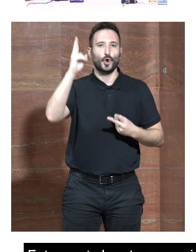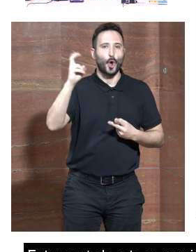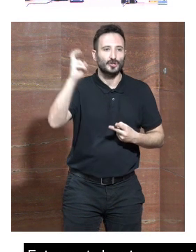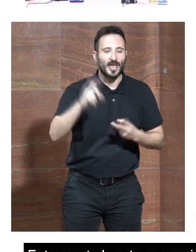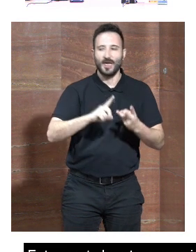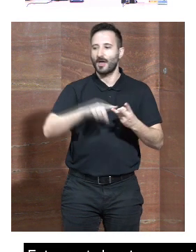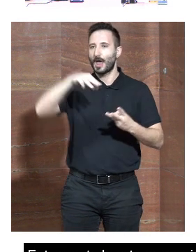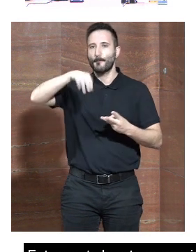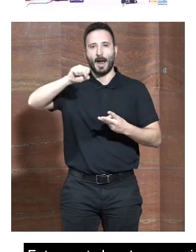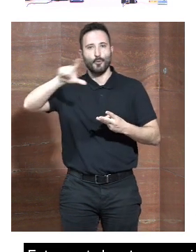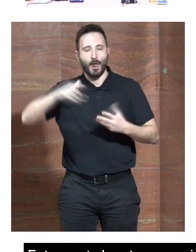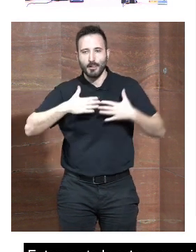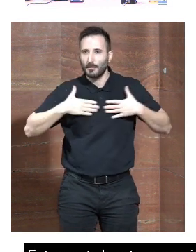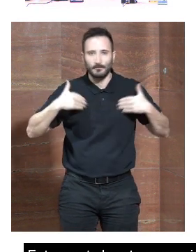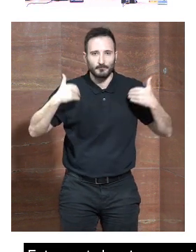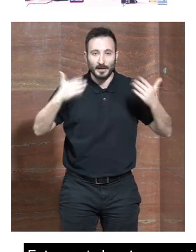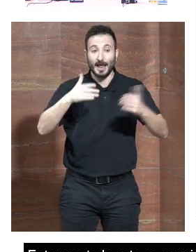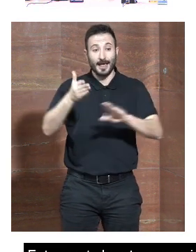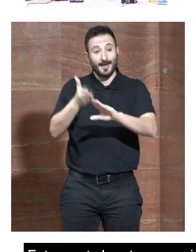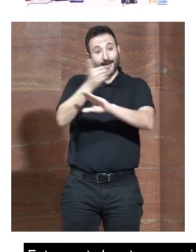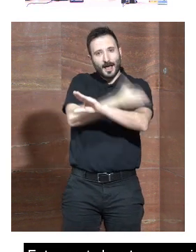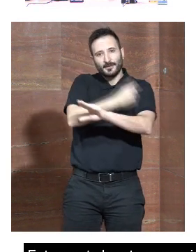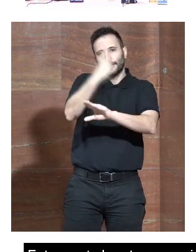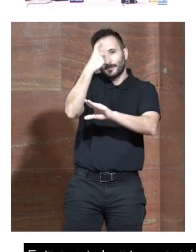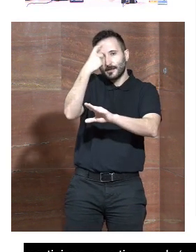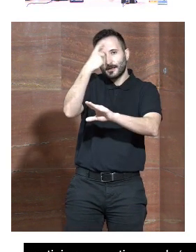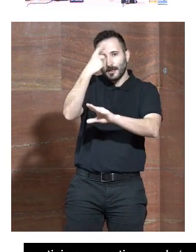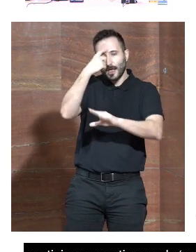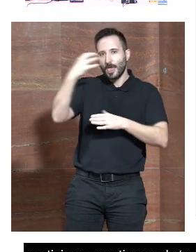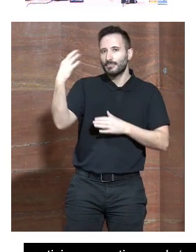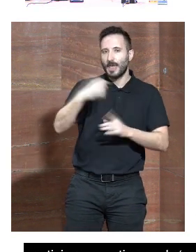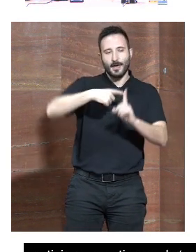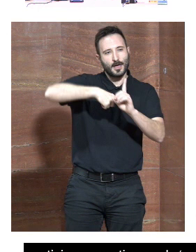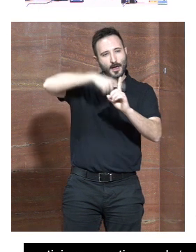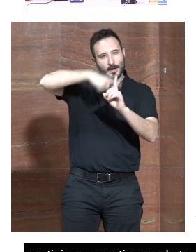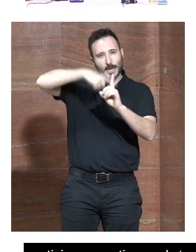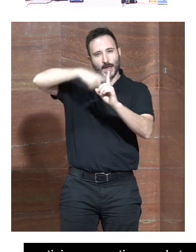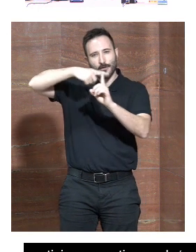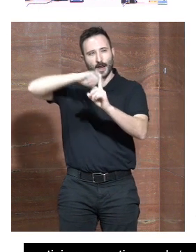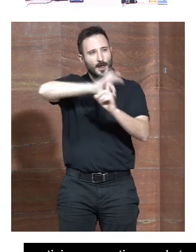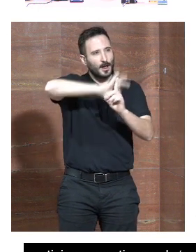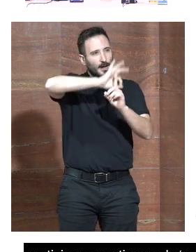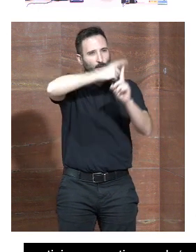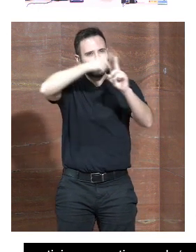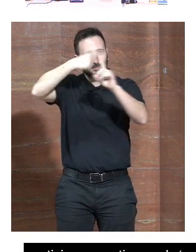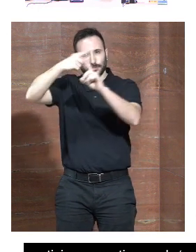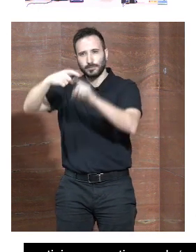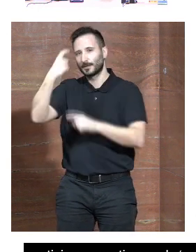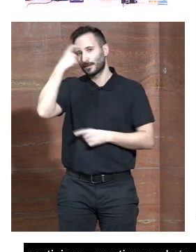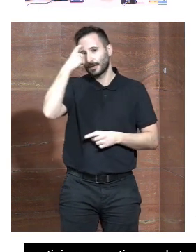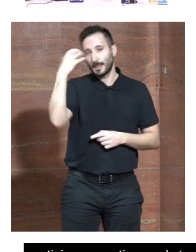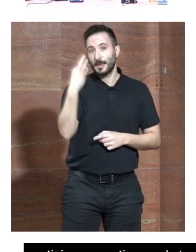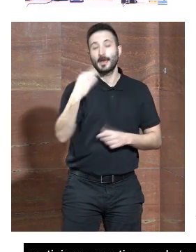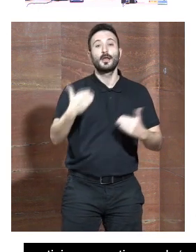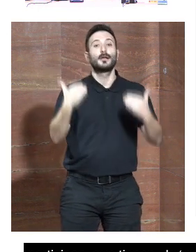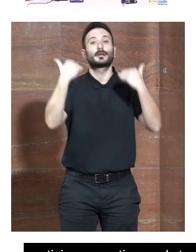sea, pues realmente tienen que saber de todo esto a distintos niveles y en distintos grados. Es su